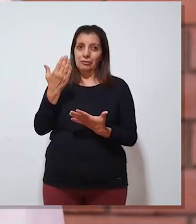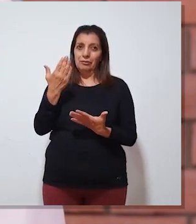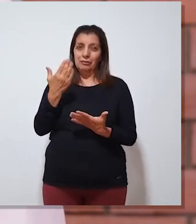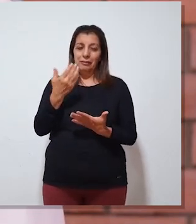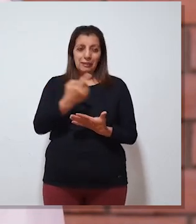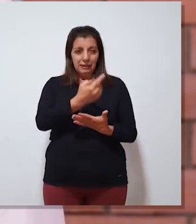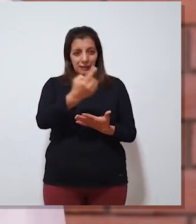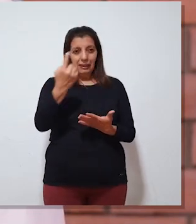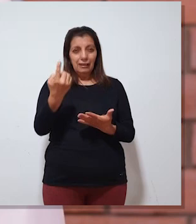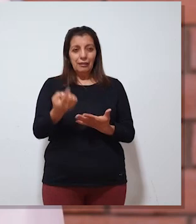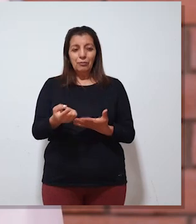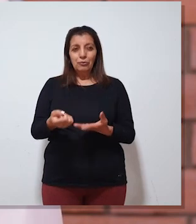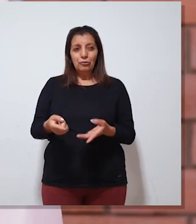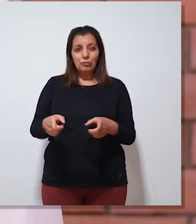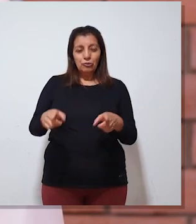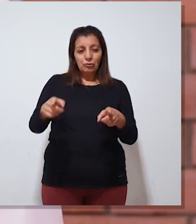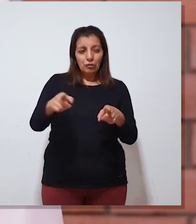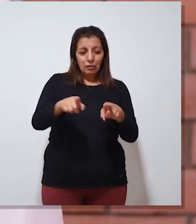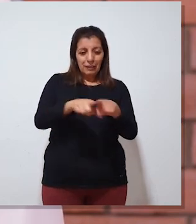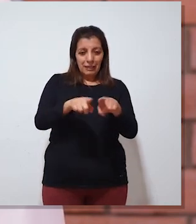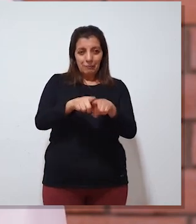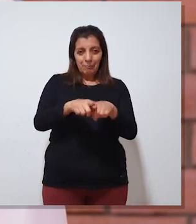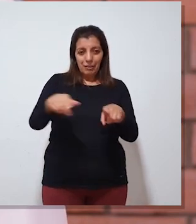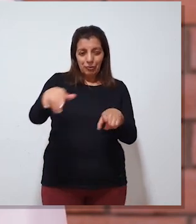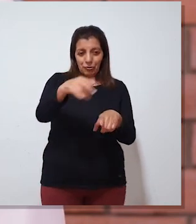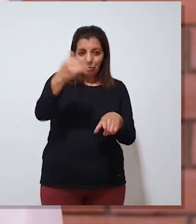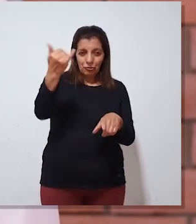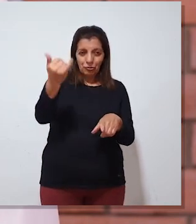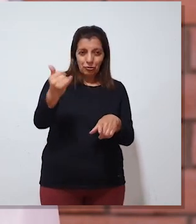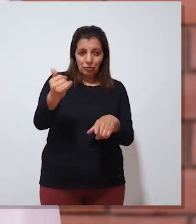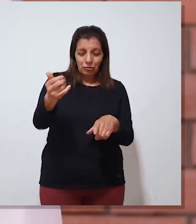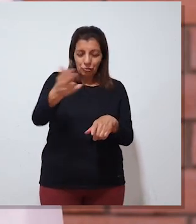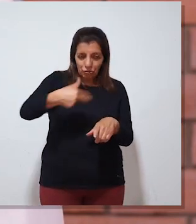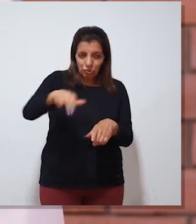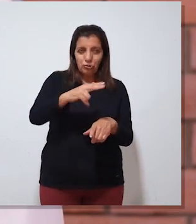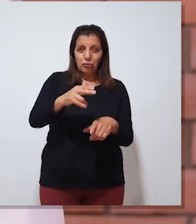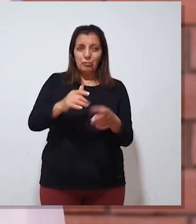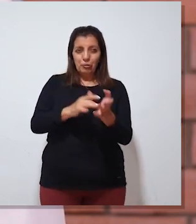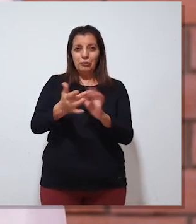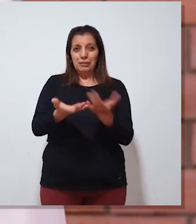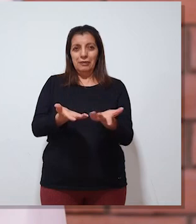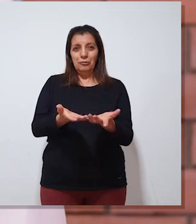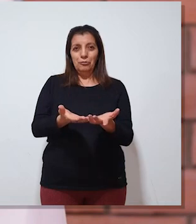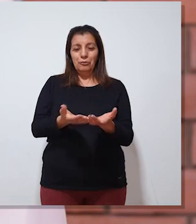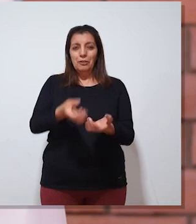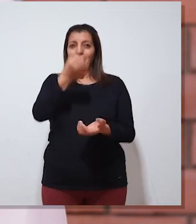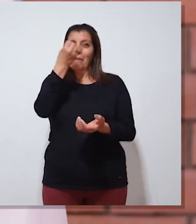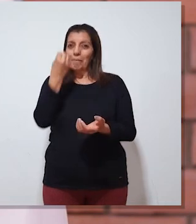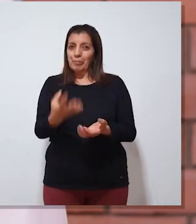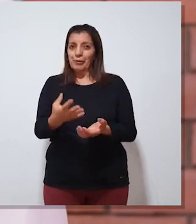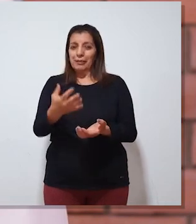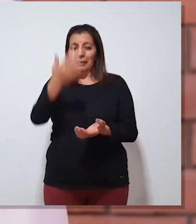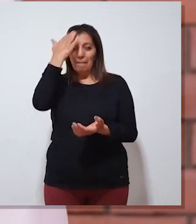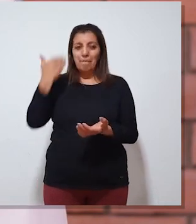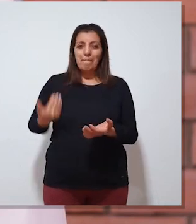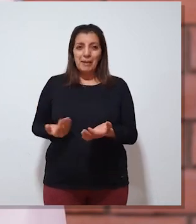eso celebremos a nuestra Madre del Rosario, patrona de Mendoza, queriendo tener, como ella, el corazón abierto y